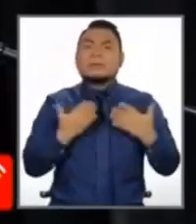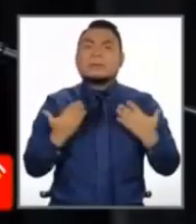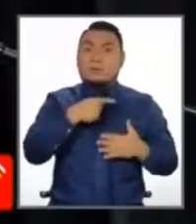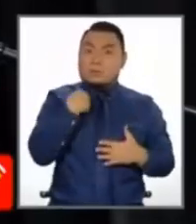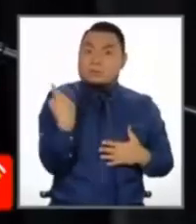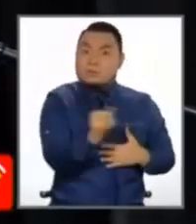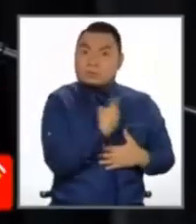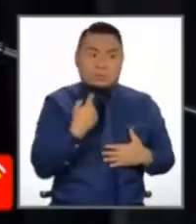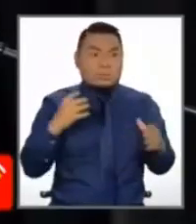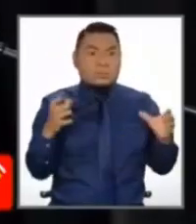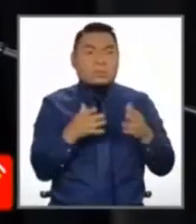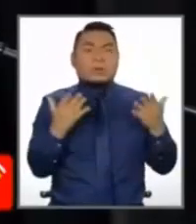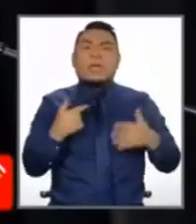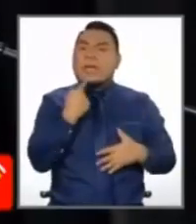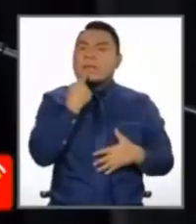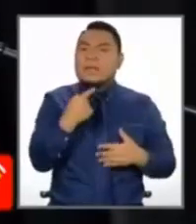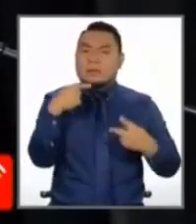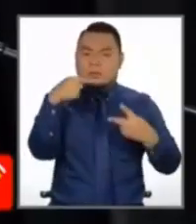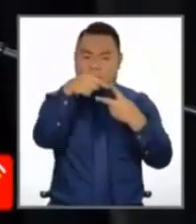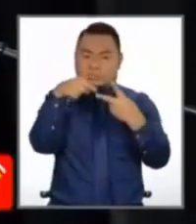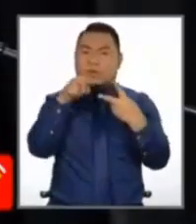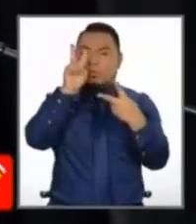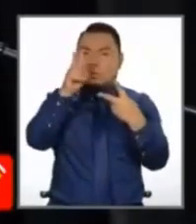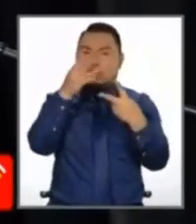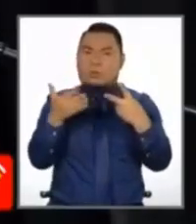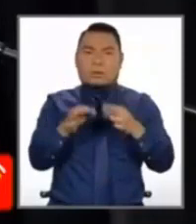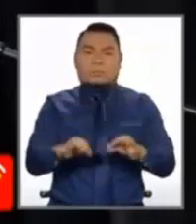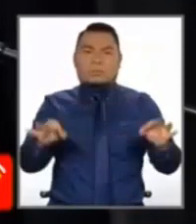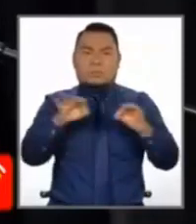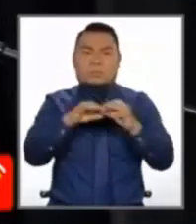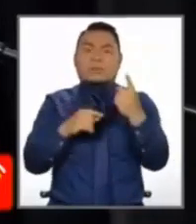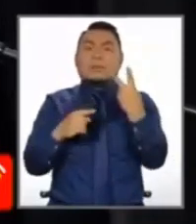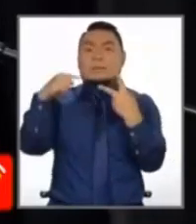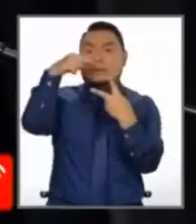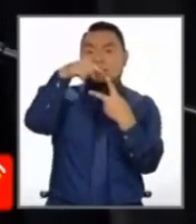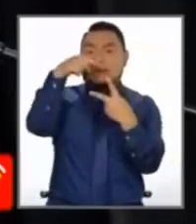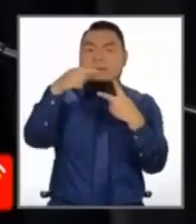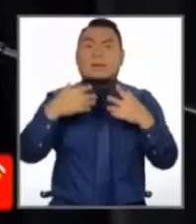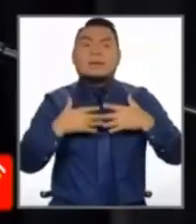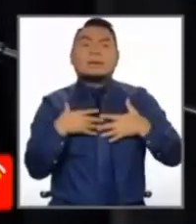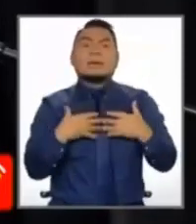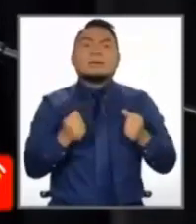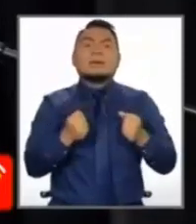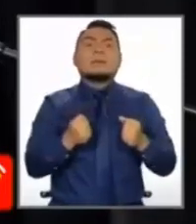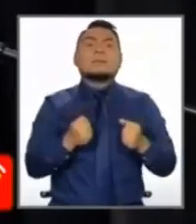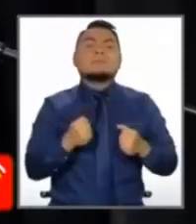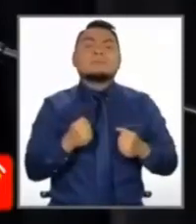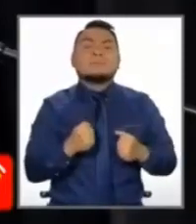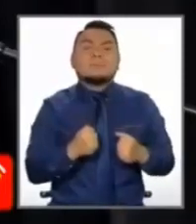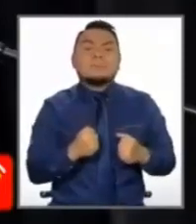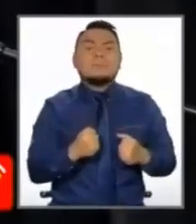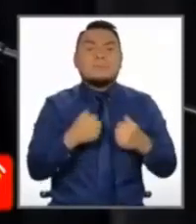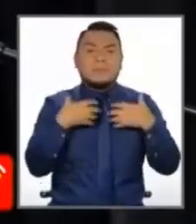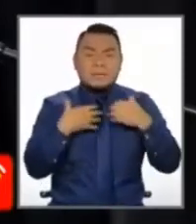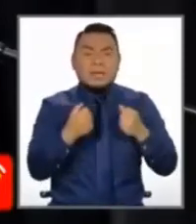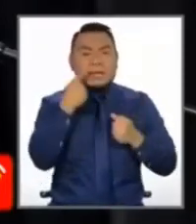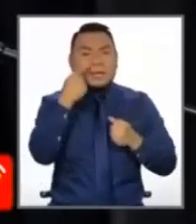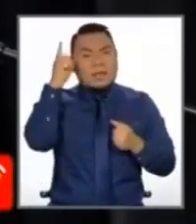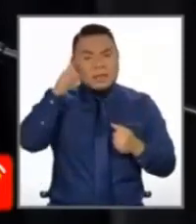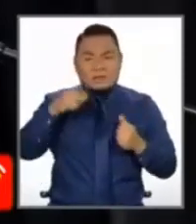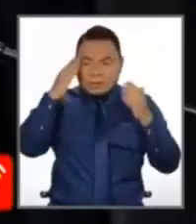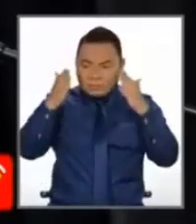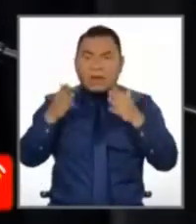que nosotros señalamos dos cosas puntuales. En primer lugar, que la salud debe ser tratada con un